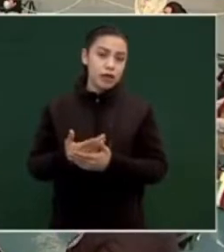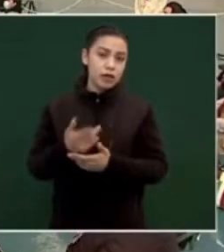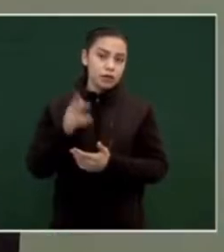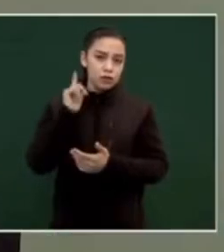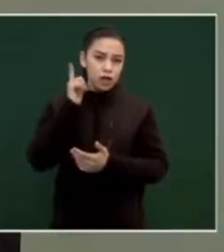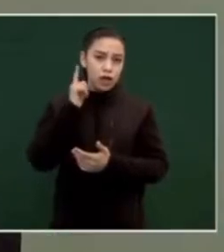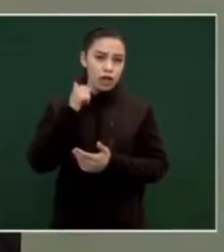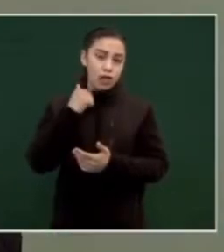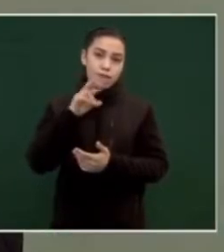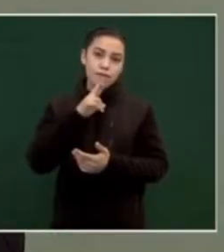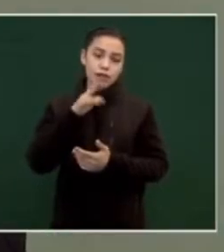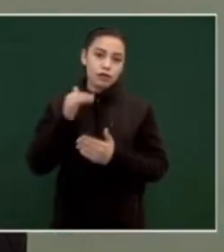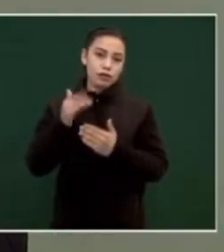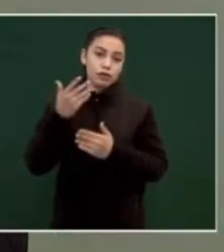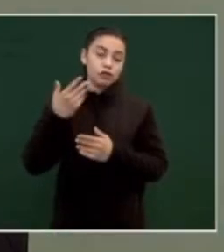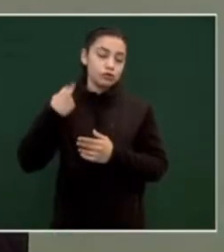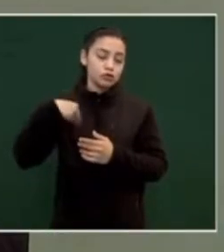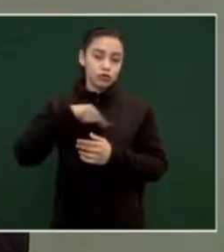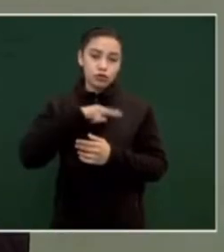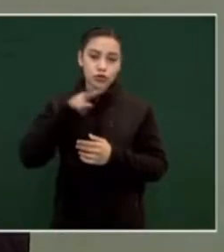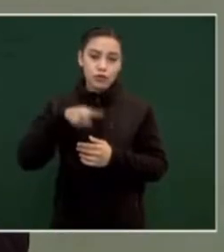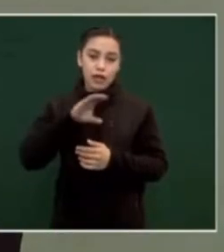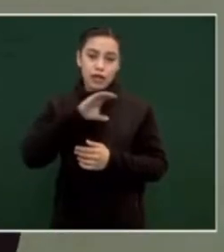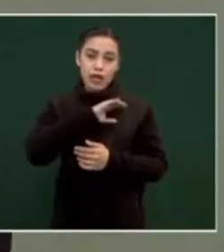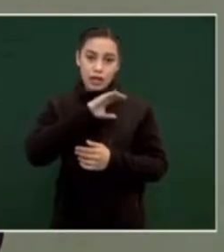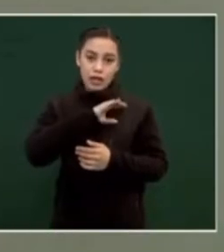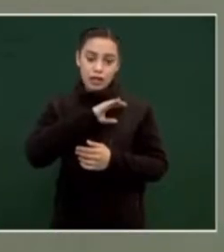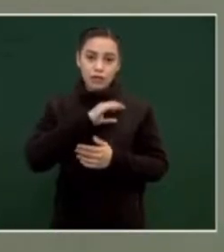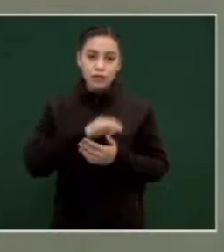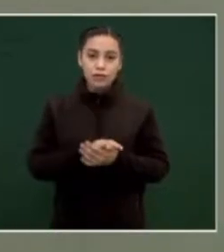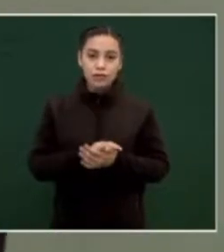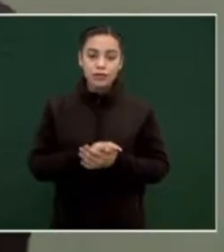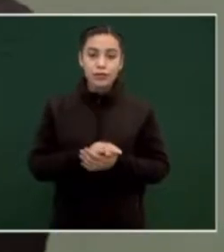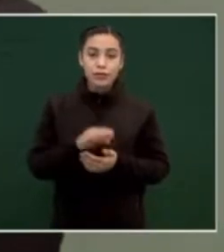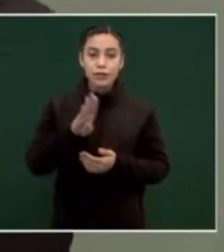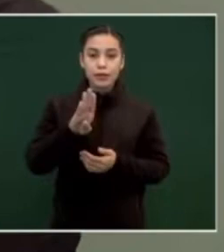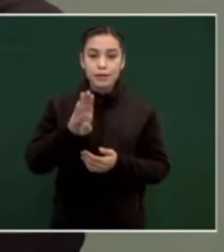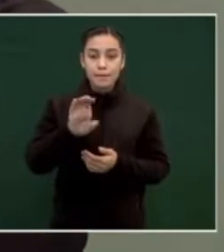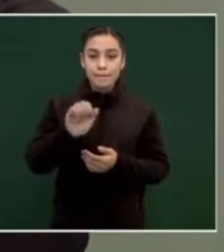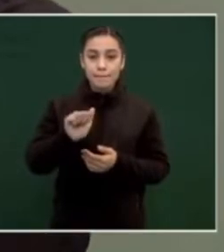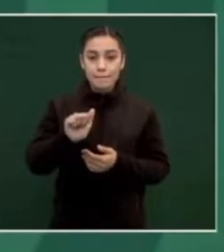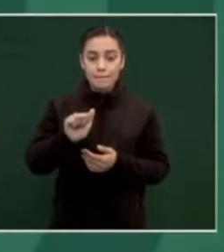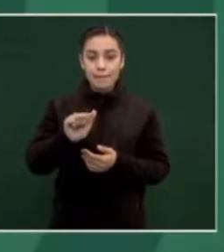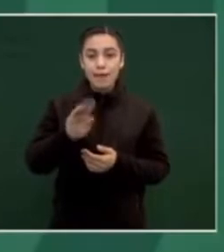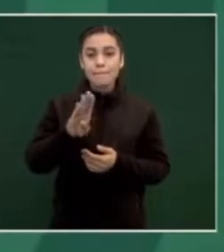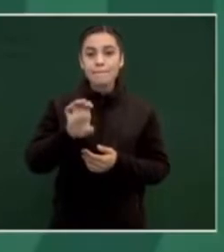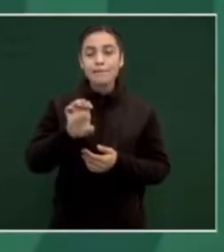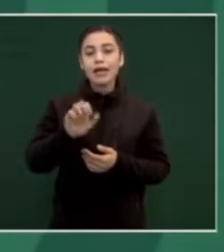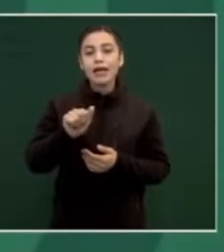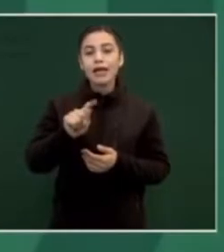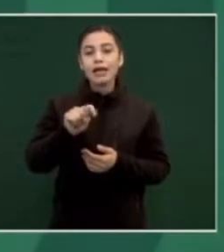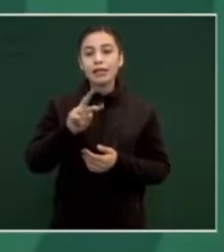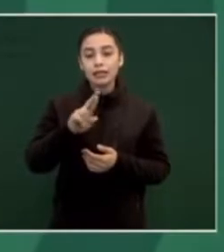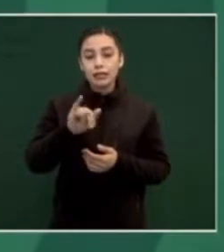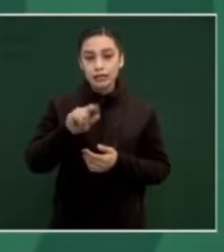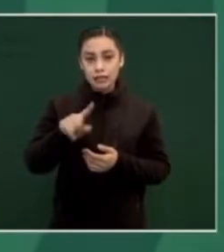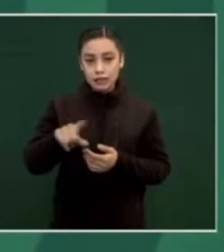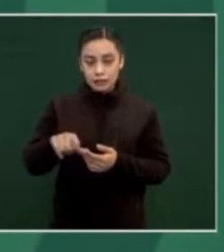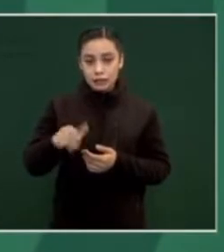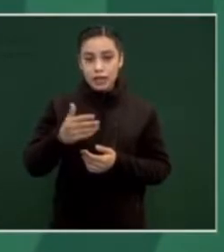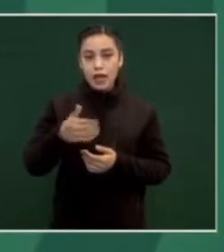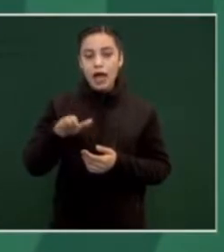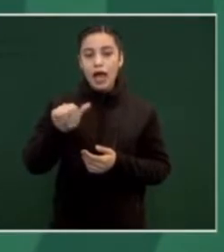que la queremos tanto beatriz al tag de aquí eso no lo